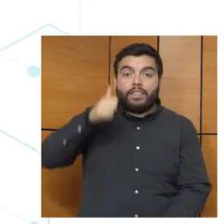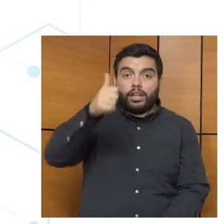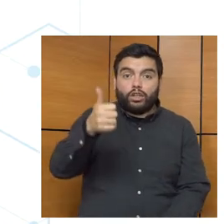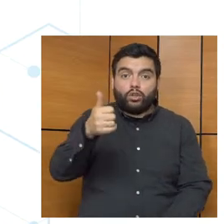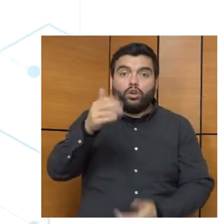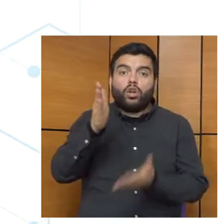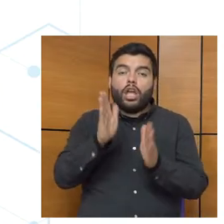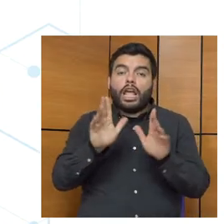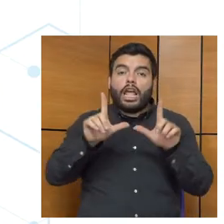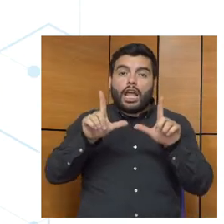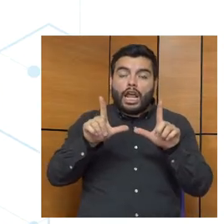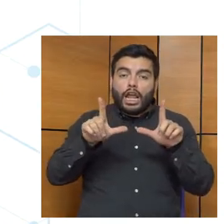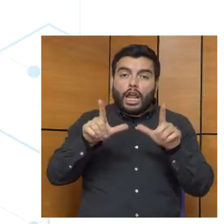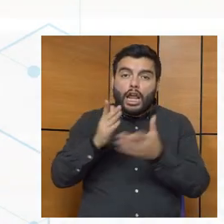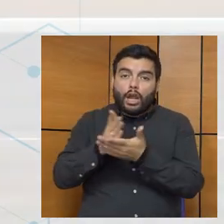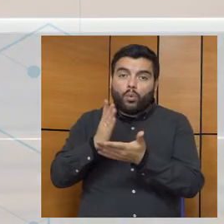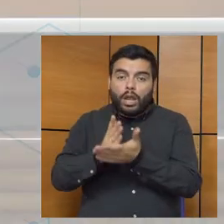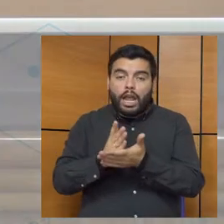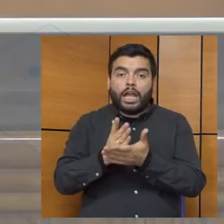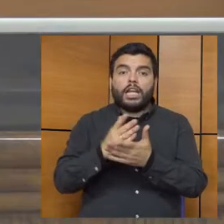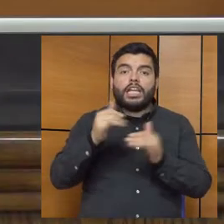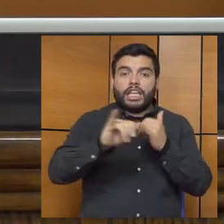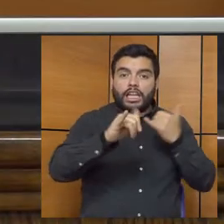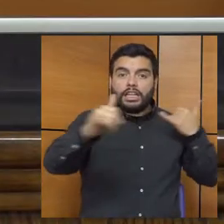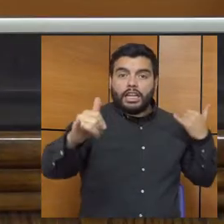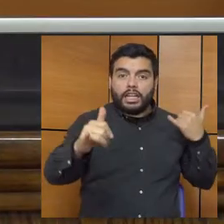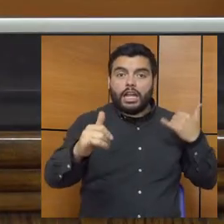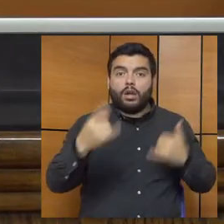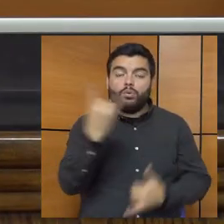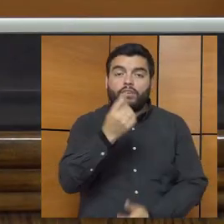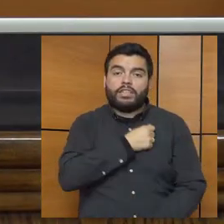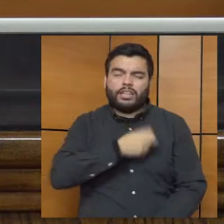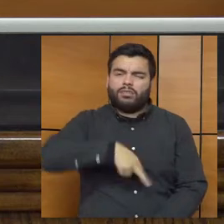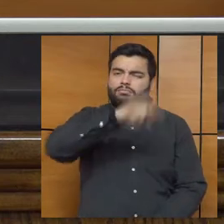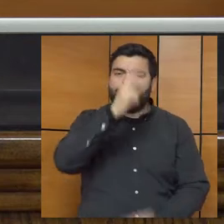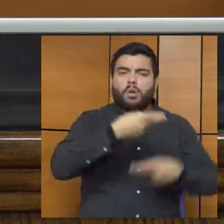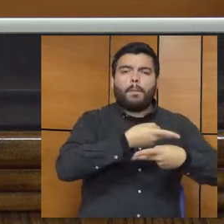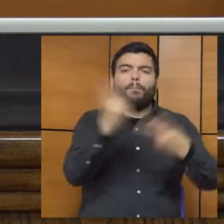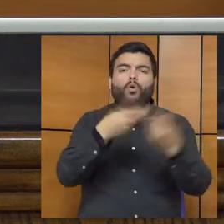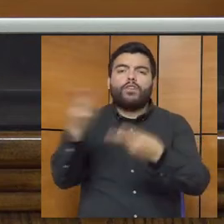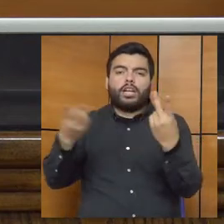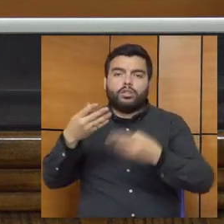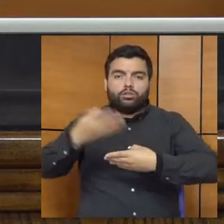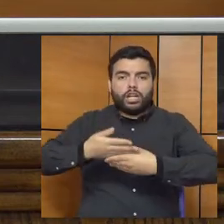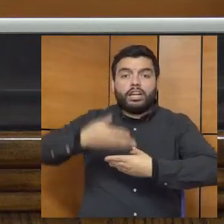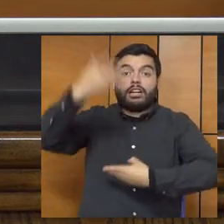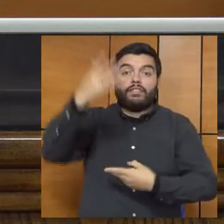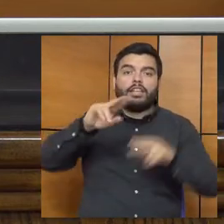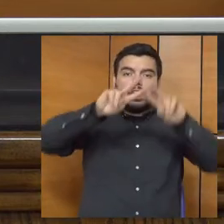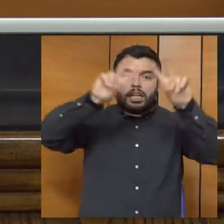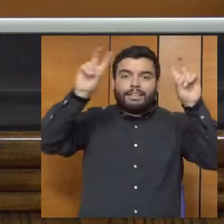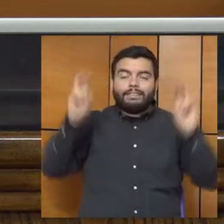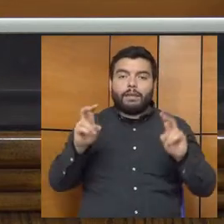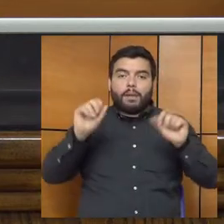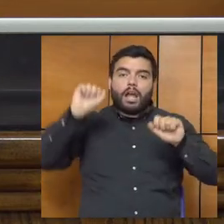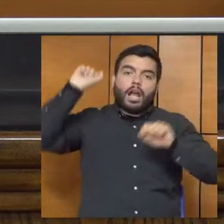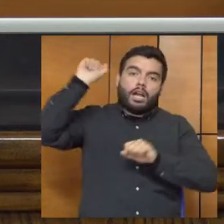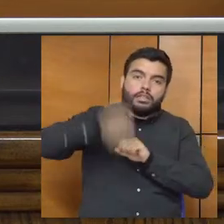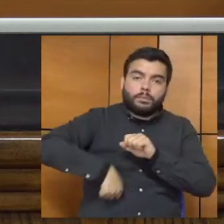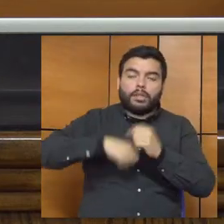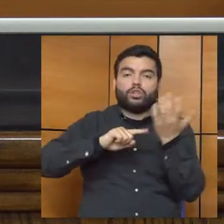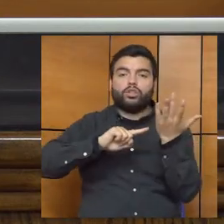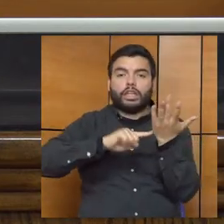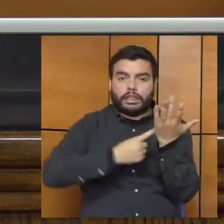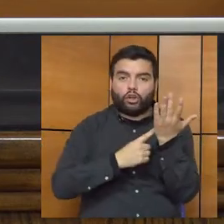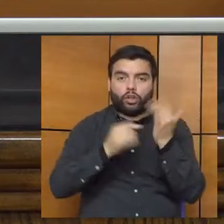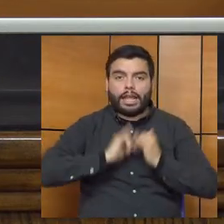de la Universidad Católica del Norte. Es autor de decenas de publicaciones en revistas indexadas sobre aceptación de tecnologías